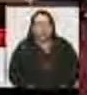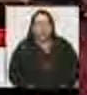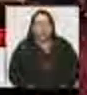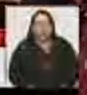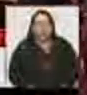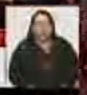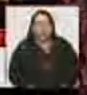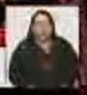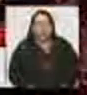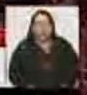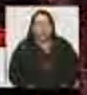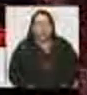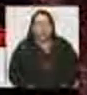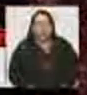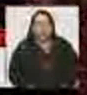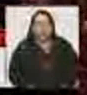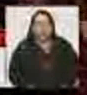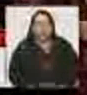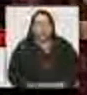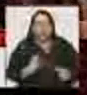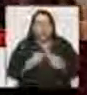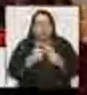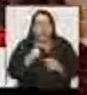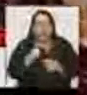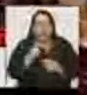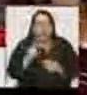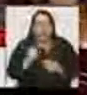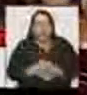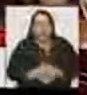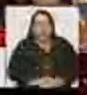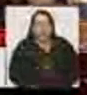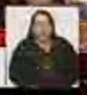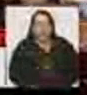Le ha cedido la interrupción a la ministra, congresista Alcorta, tiene la interrupción.